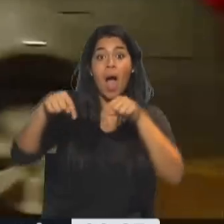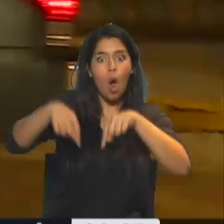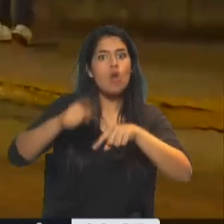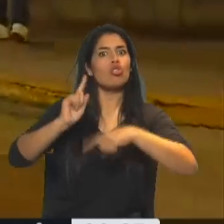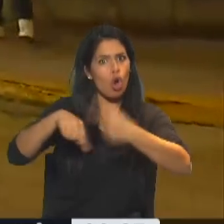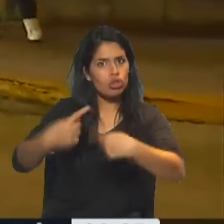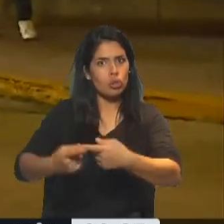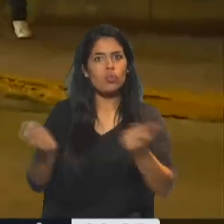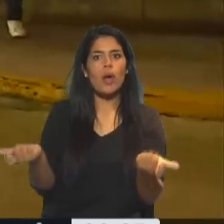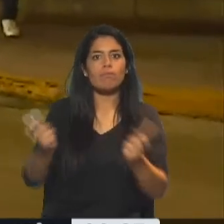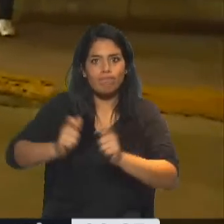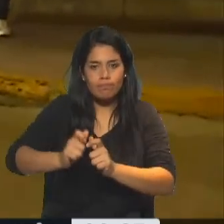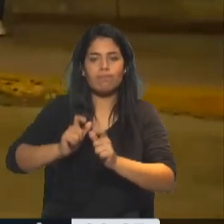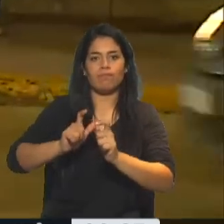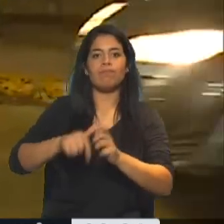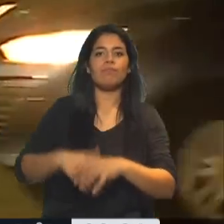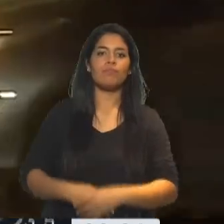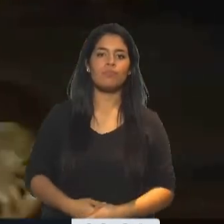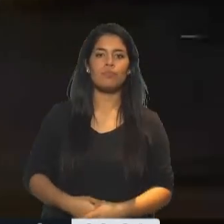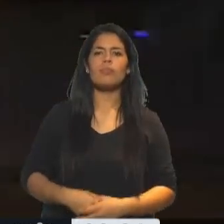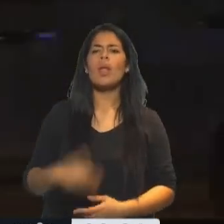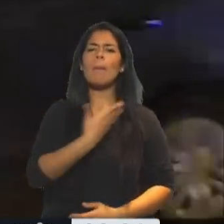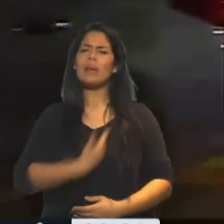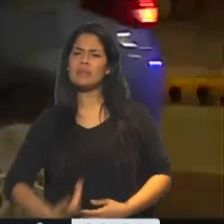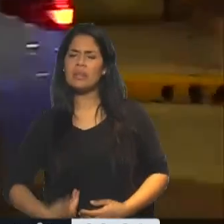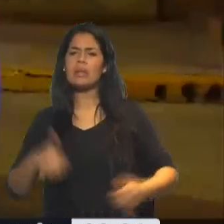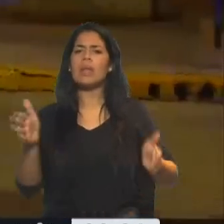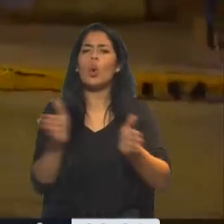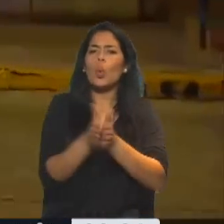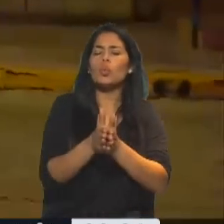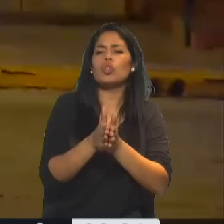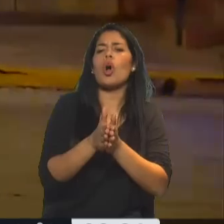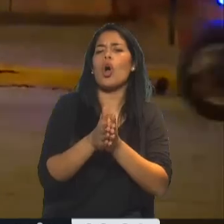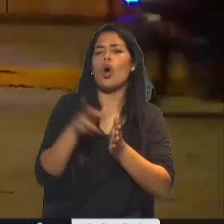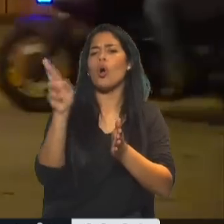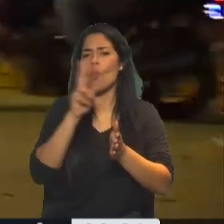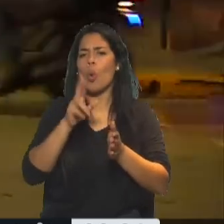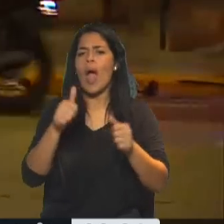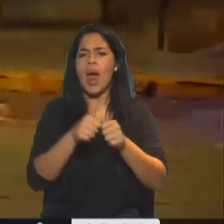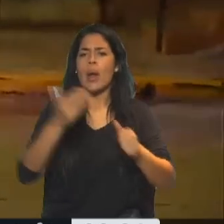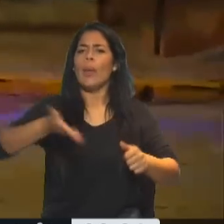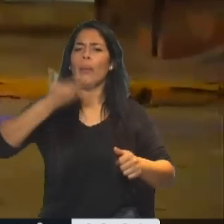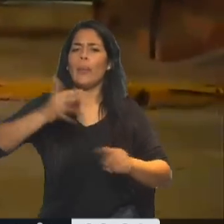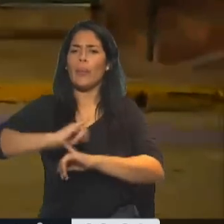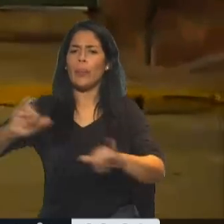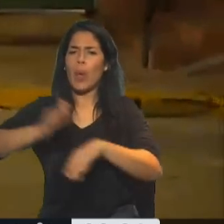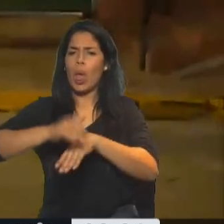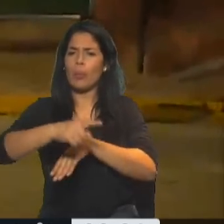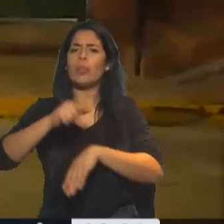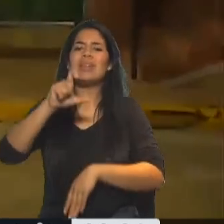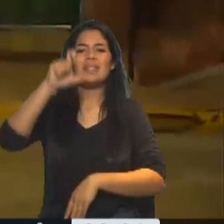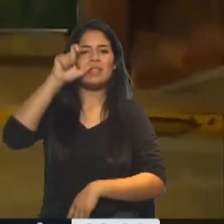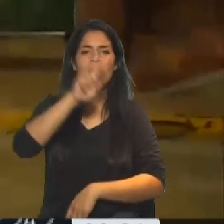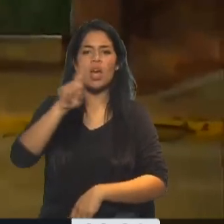está acompañado, entre otros, por la vocera Gabriela Cerruti, el presidente de la Cámara